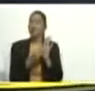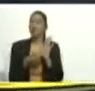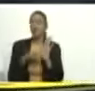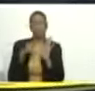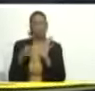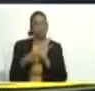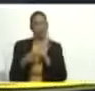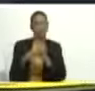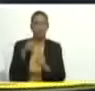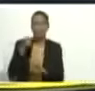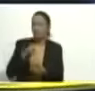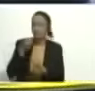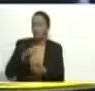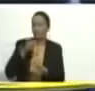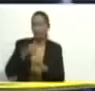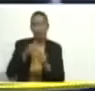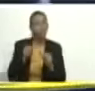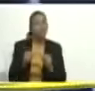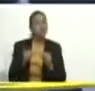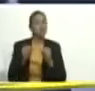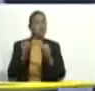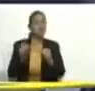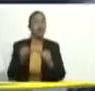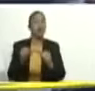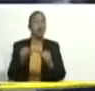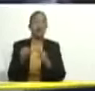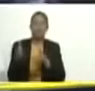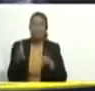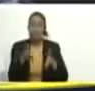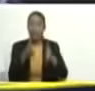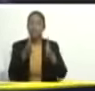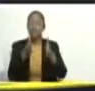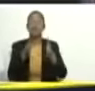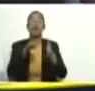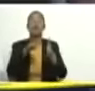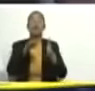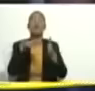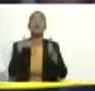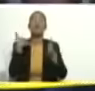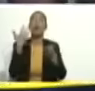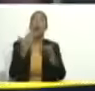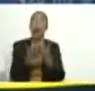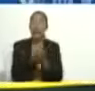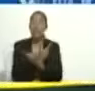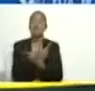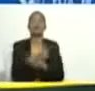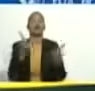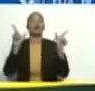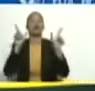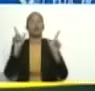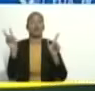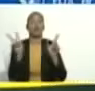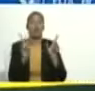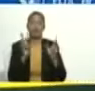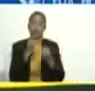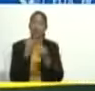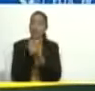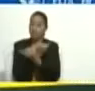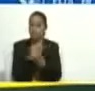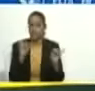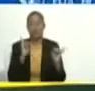perseverancia hacia los caminos de la liberación de Venezuela, de la conquista de la nueva independencia y de la revolución